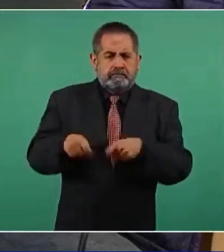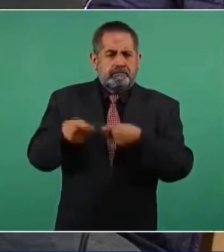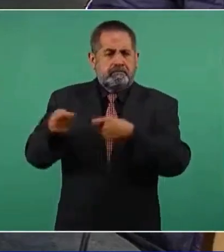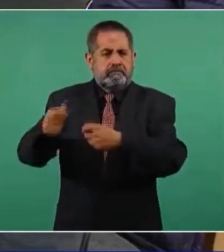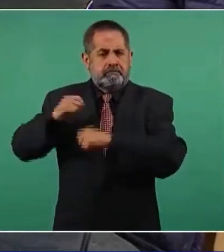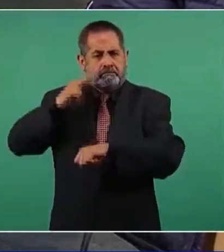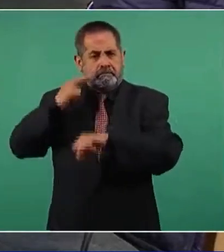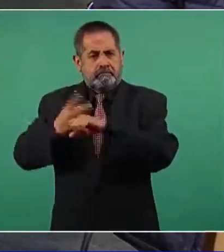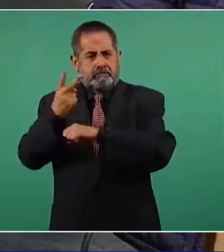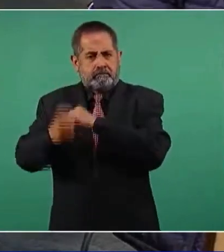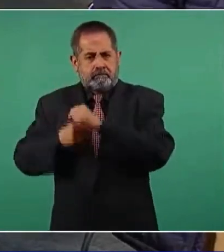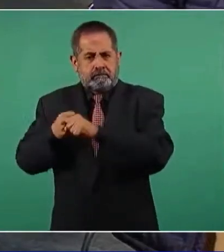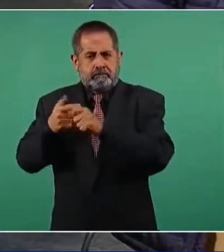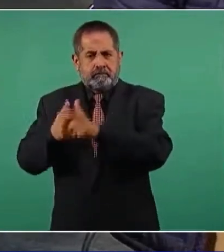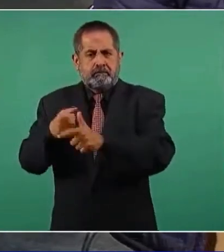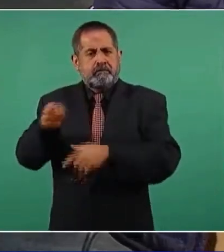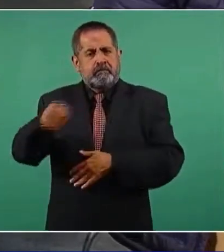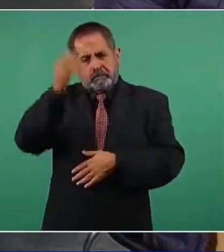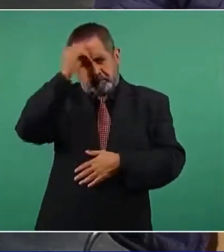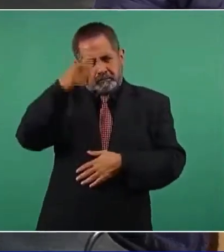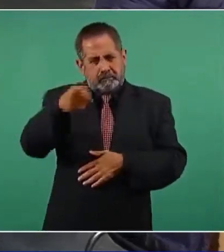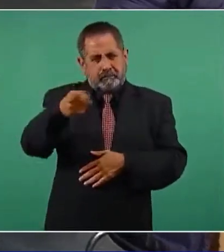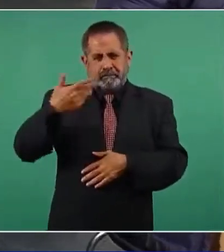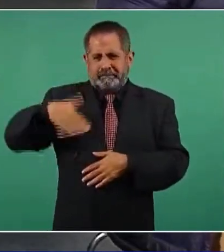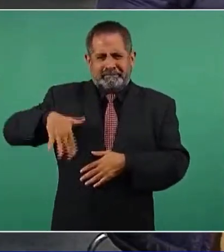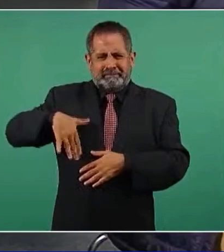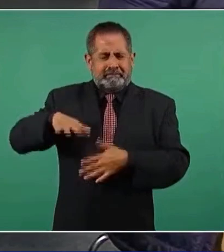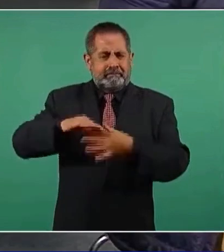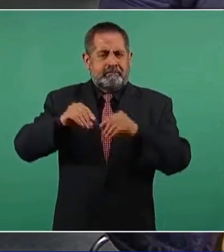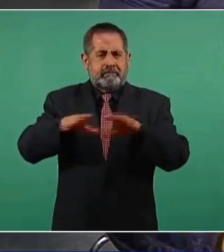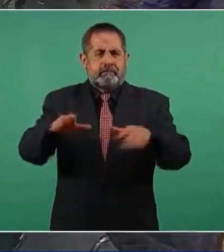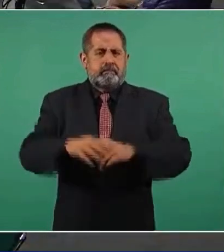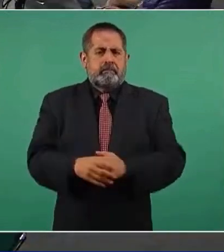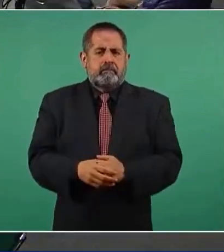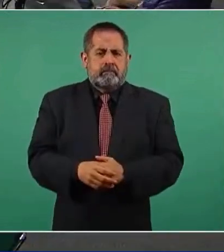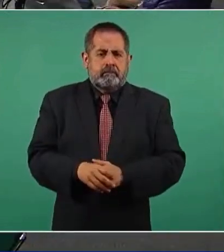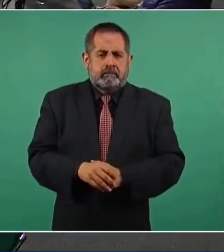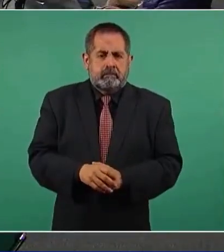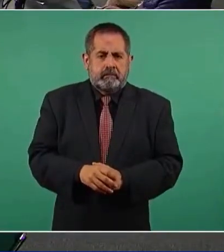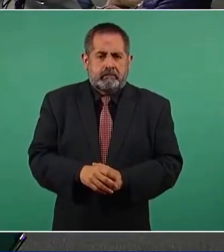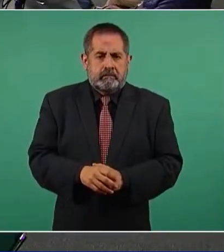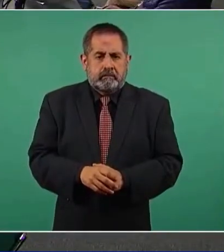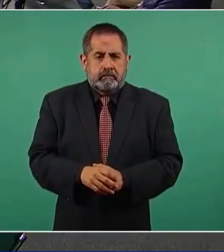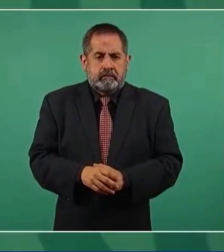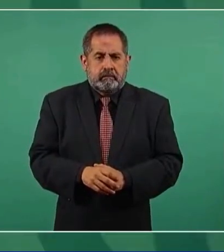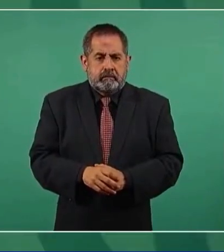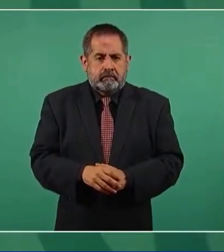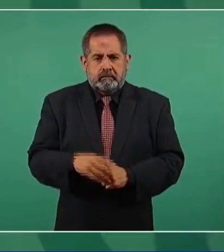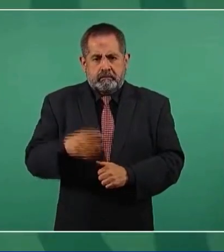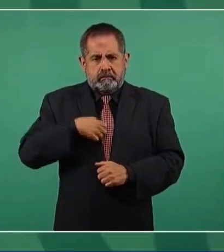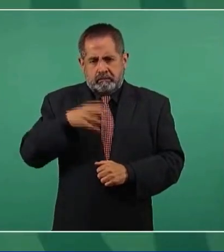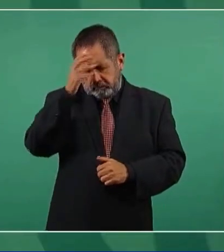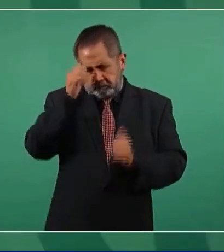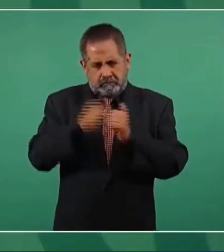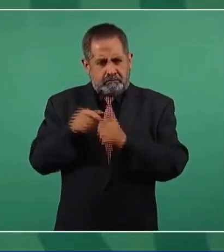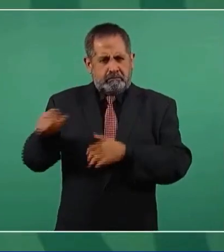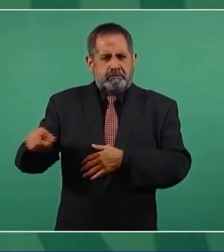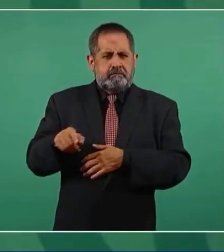Corte. ¿Qué opina de esto que acaba de publicar hace unos minutos el ministro? Que estoy de acuerdo con